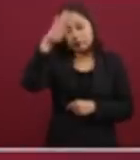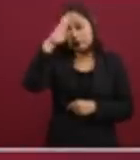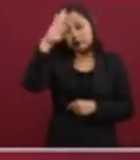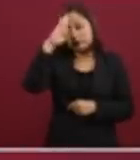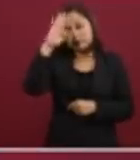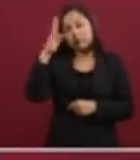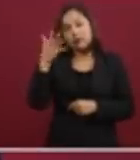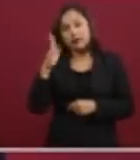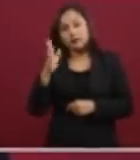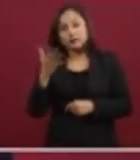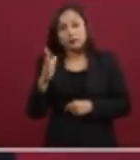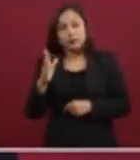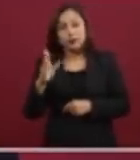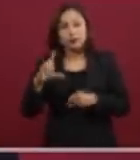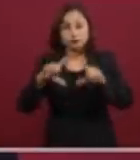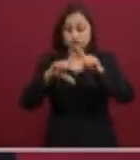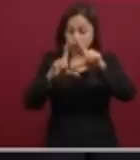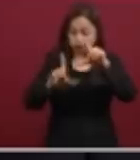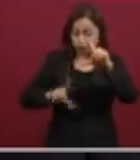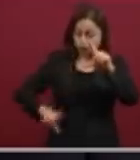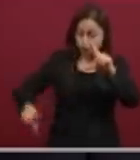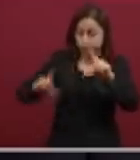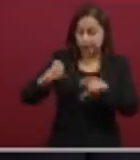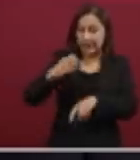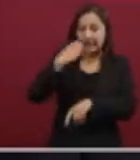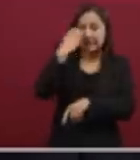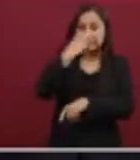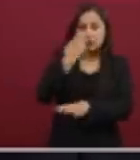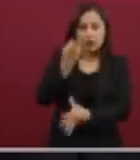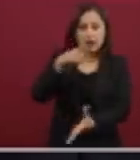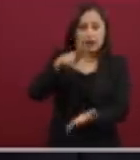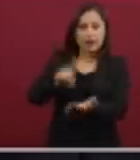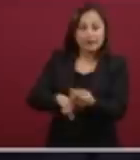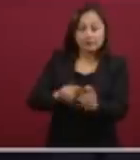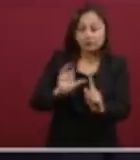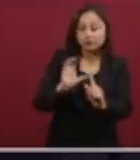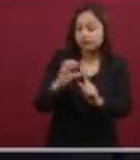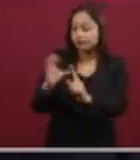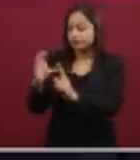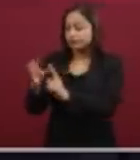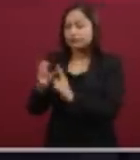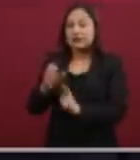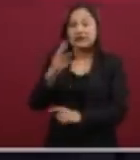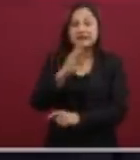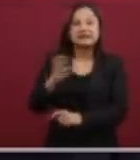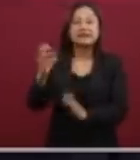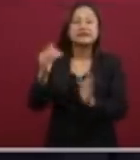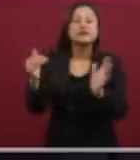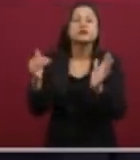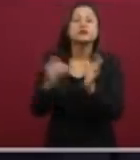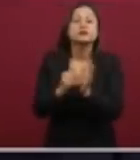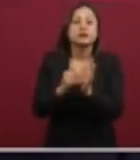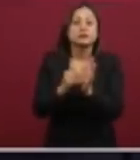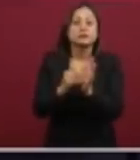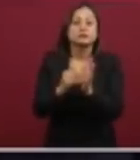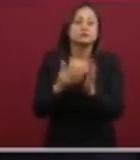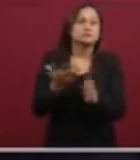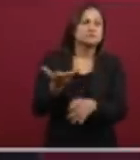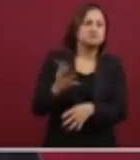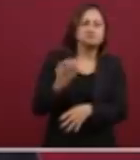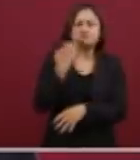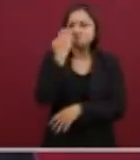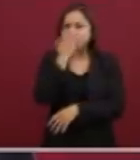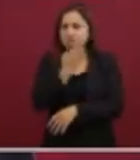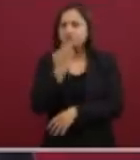300,000 comités por el número de escuelas que hay en